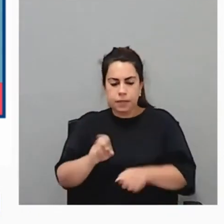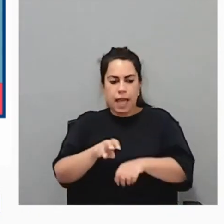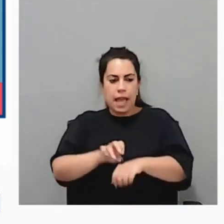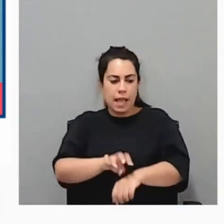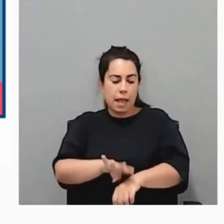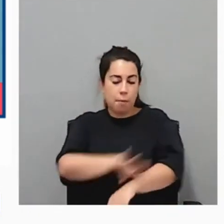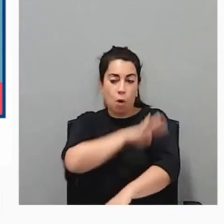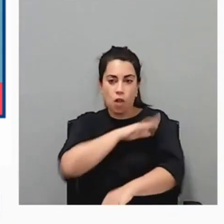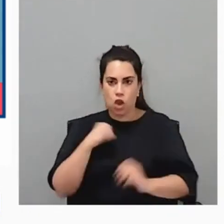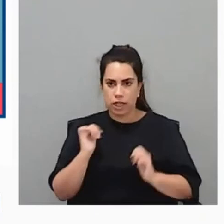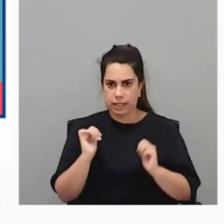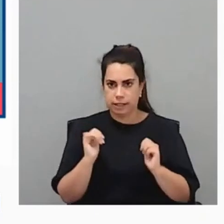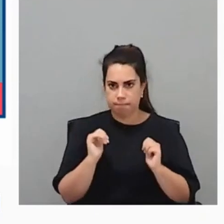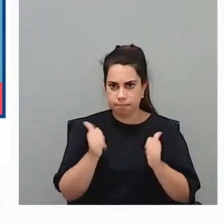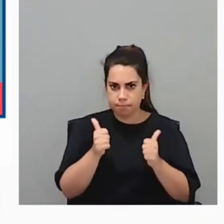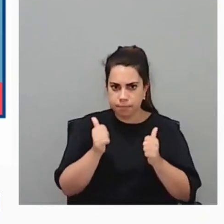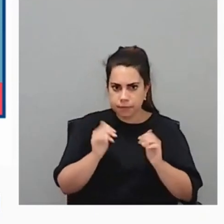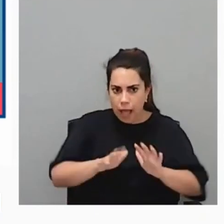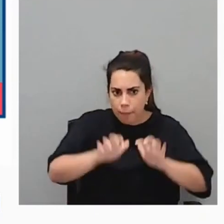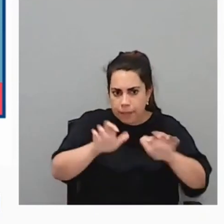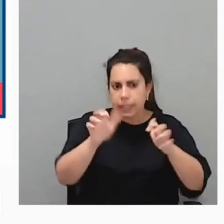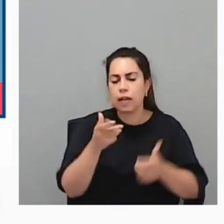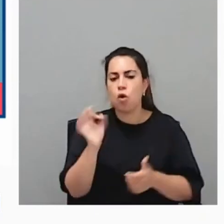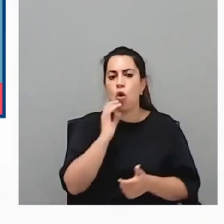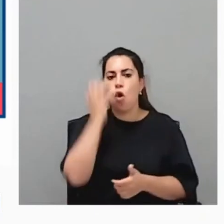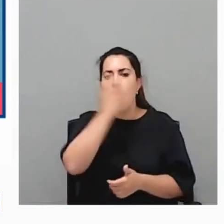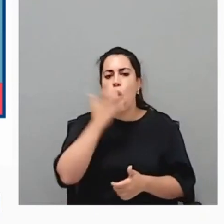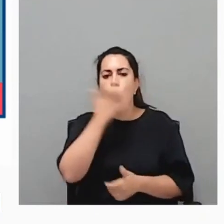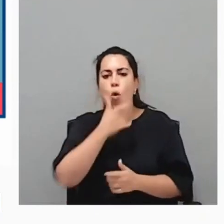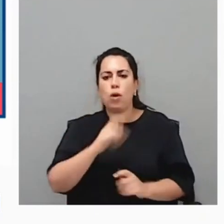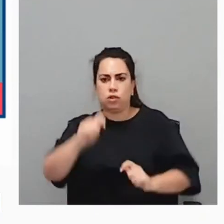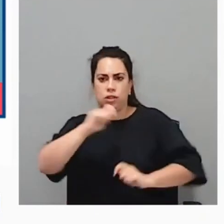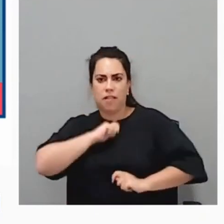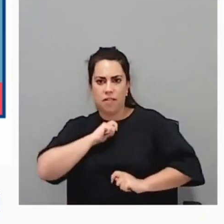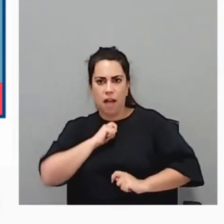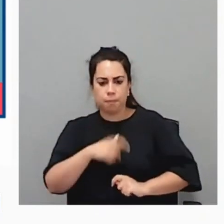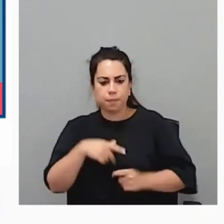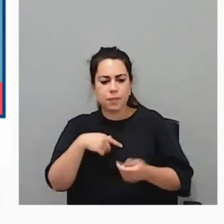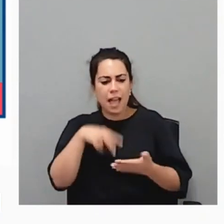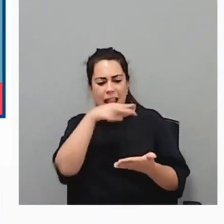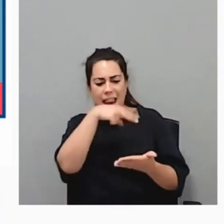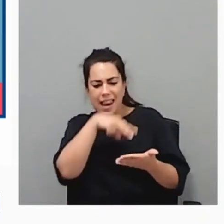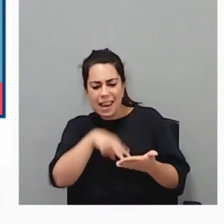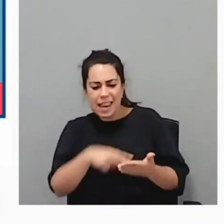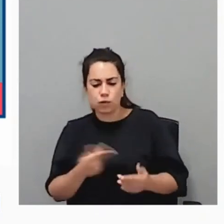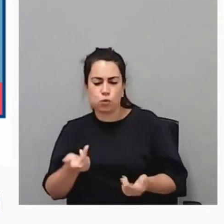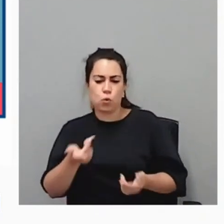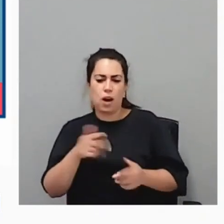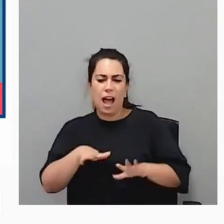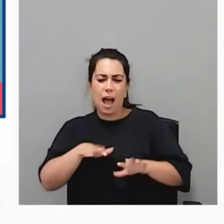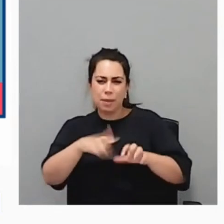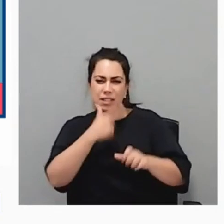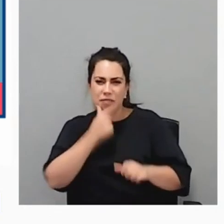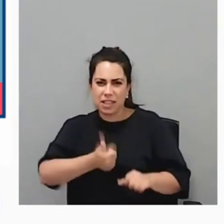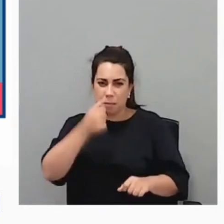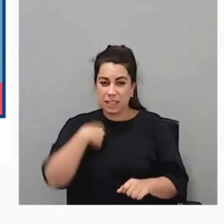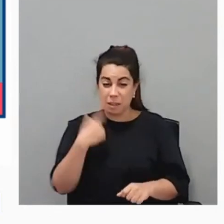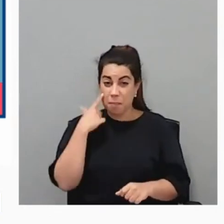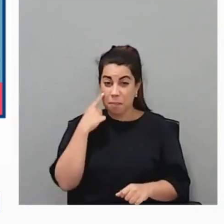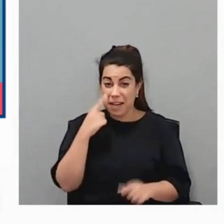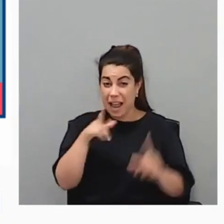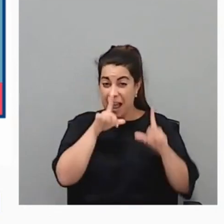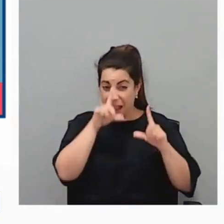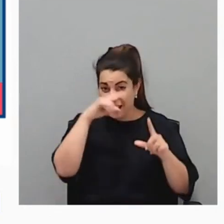les facilitara el aprendizaje a la lectura. Y lo que tienen de especial es lo que veis ahí arriba en la imagen, ¿no?, que son esos